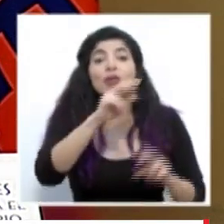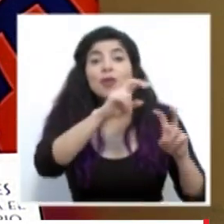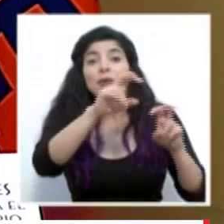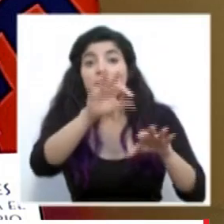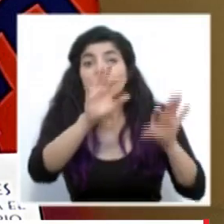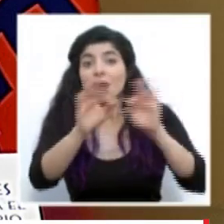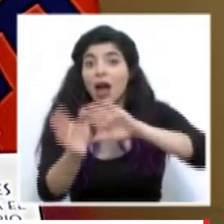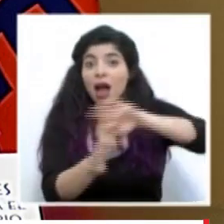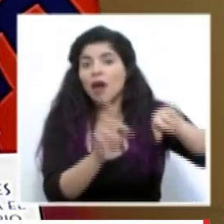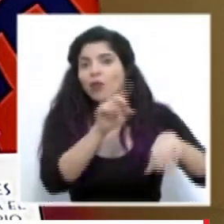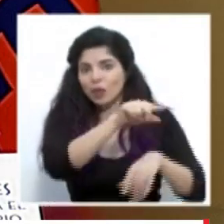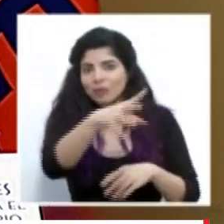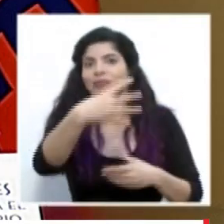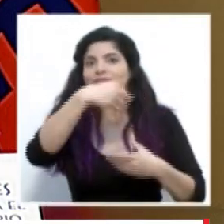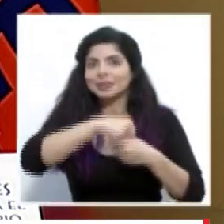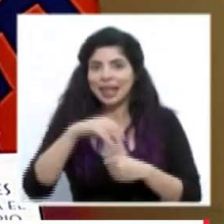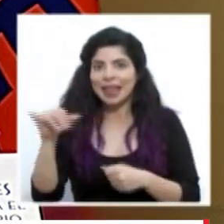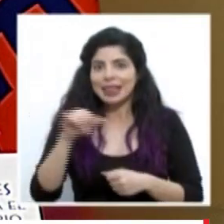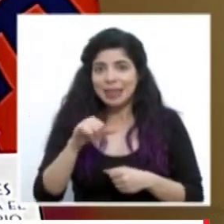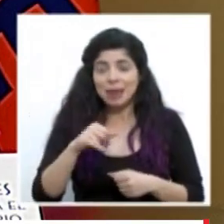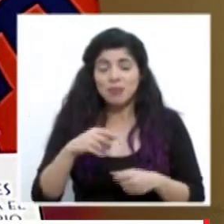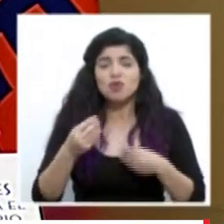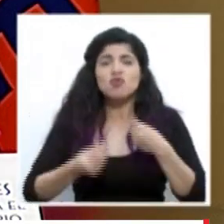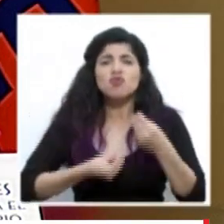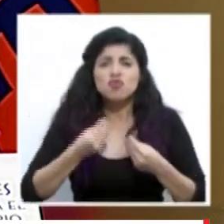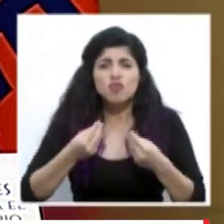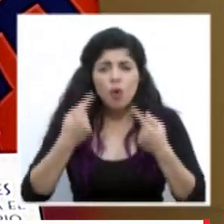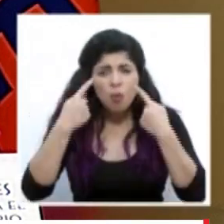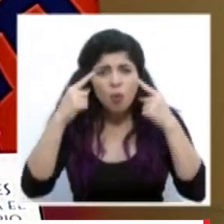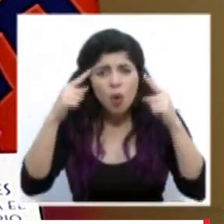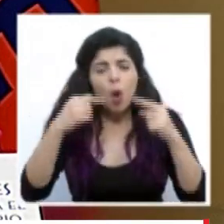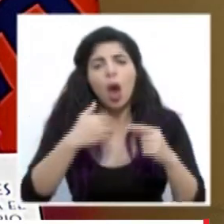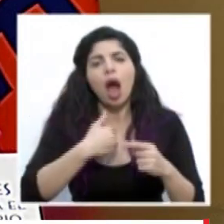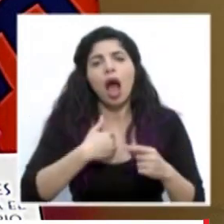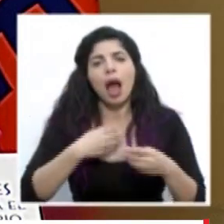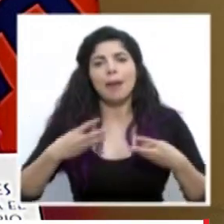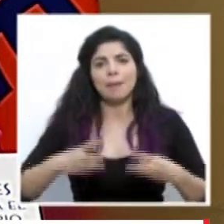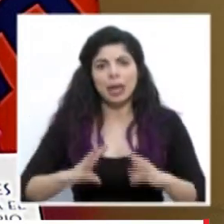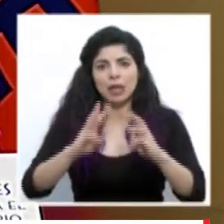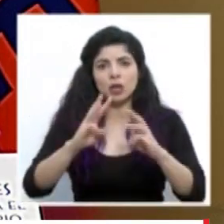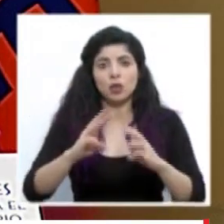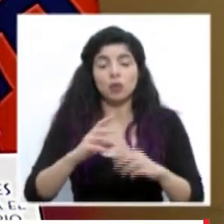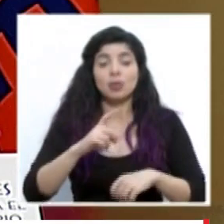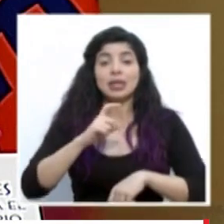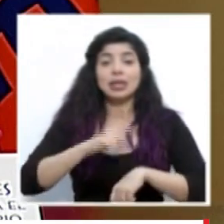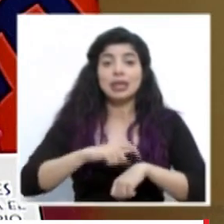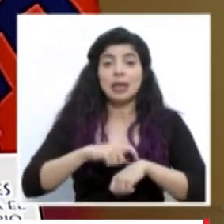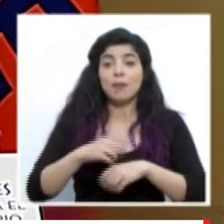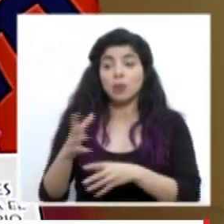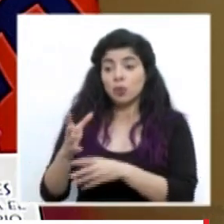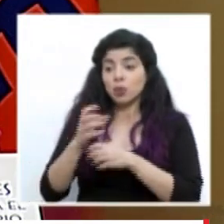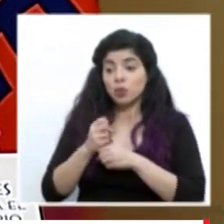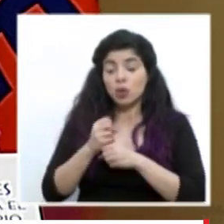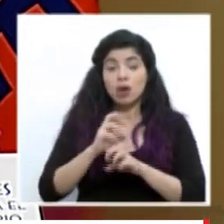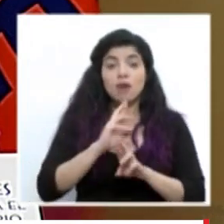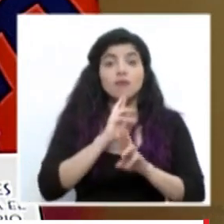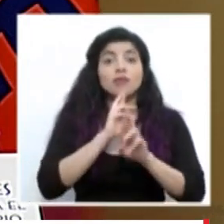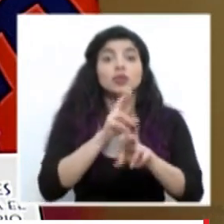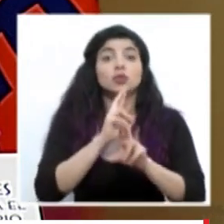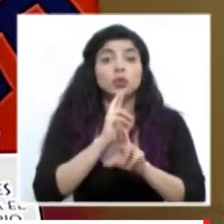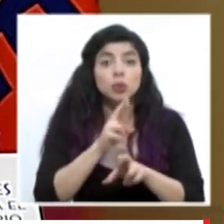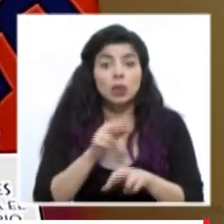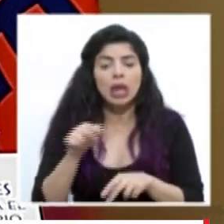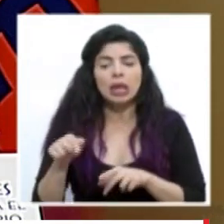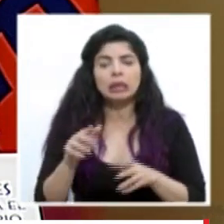todas las muestras para que salgamos. Hemos tomado diferentes medidas. El tiempo de respuesta de los